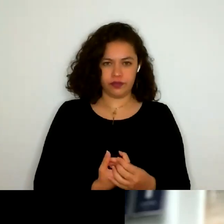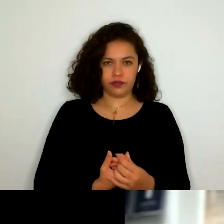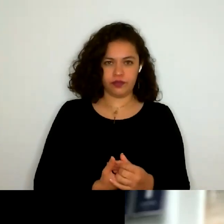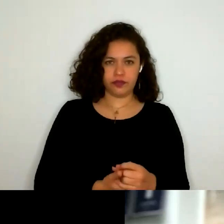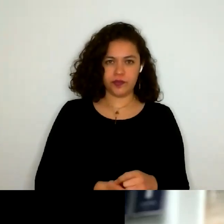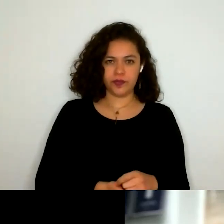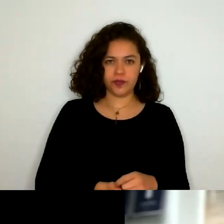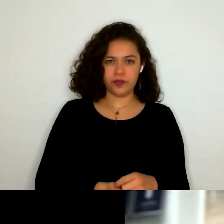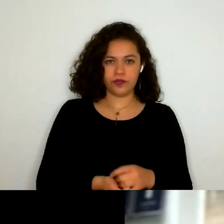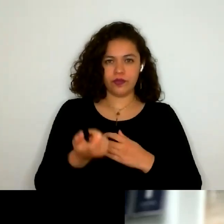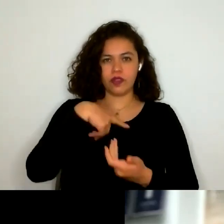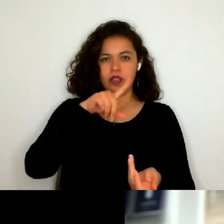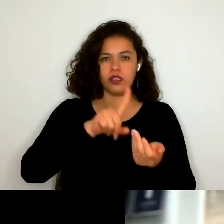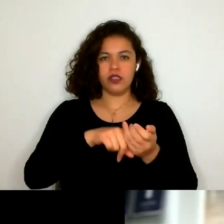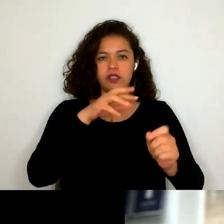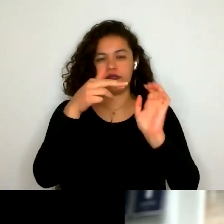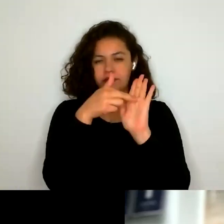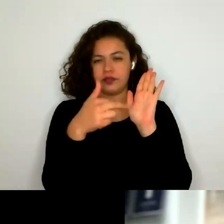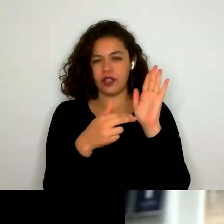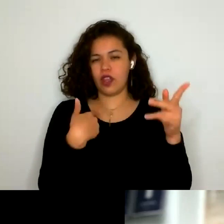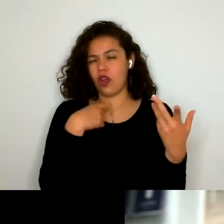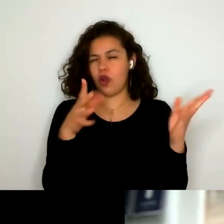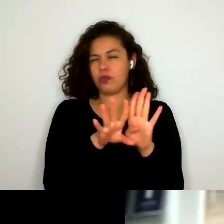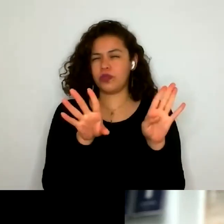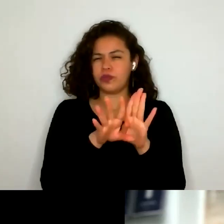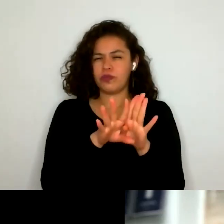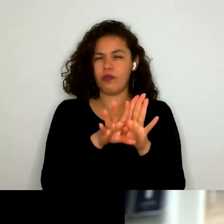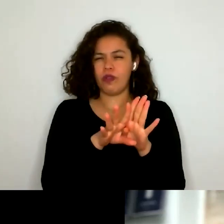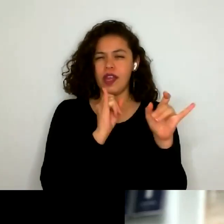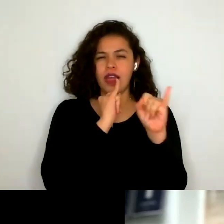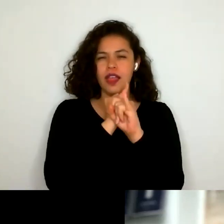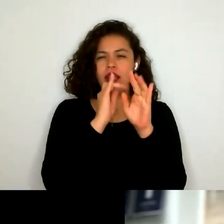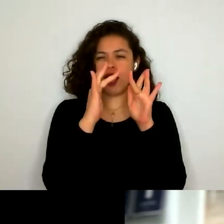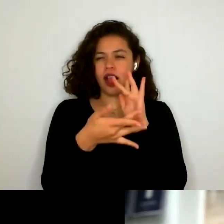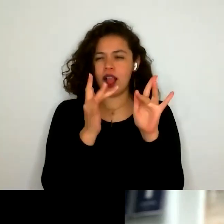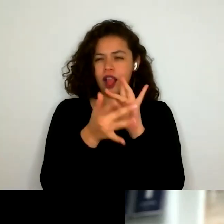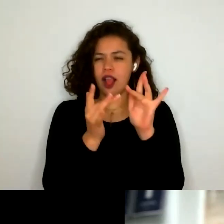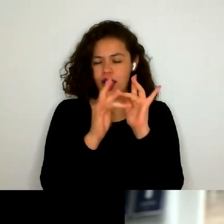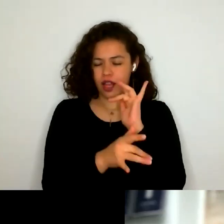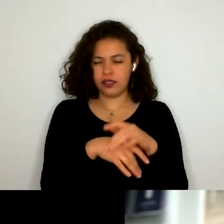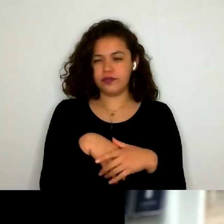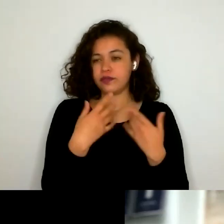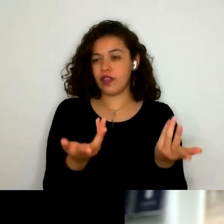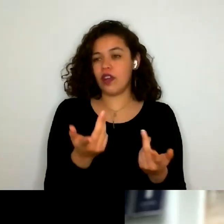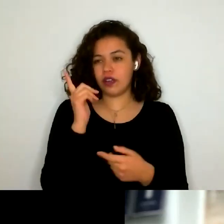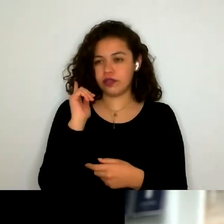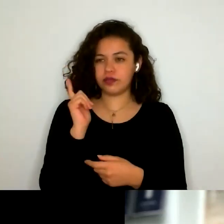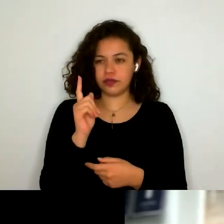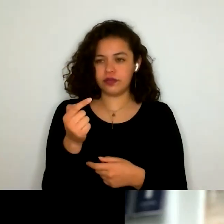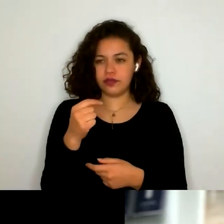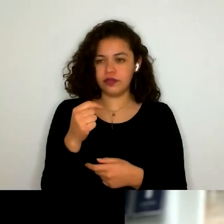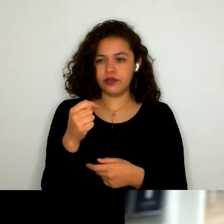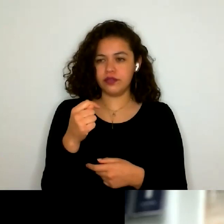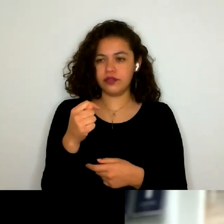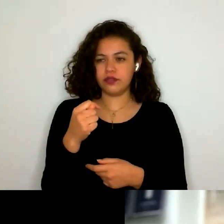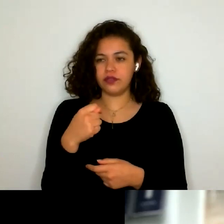Ahí en la parte del reglamento yo me perdí un poco por cuestión del internet. Espero que hasta ahí se haya llegado el